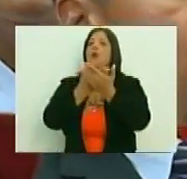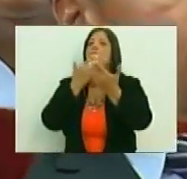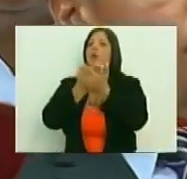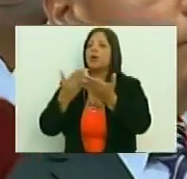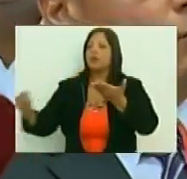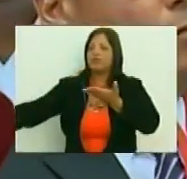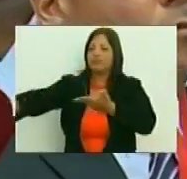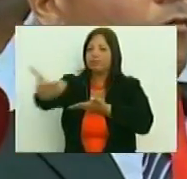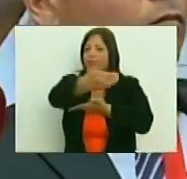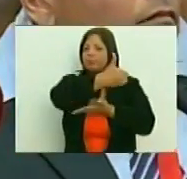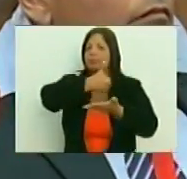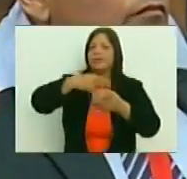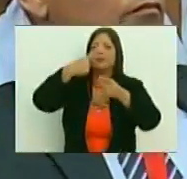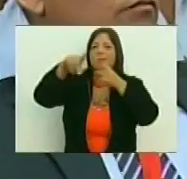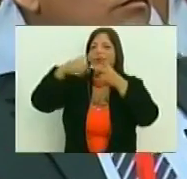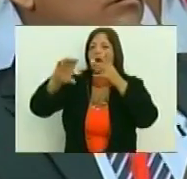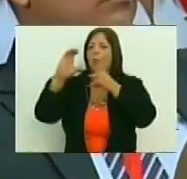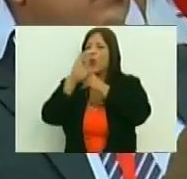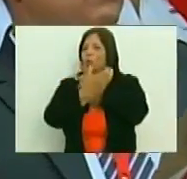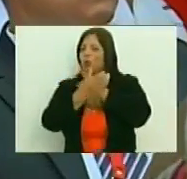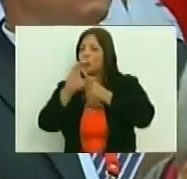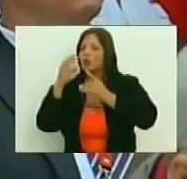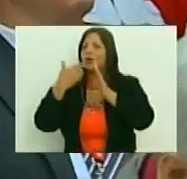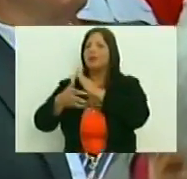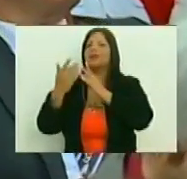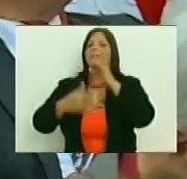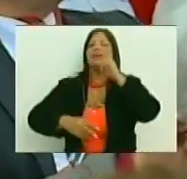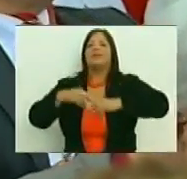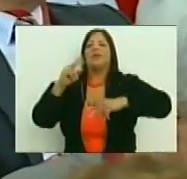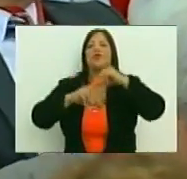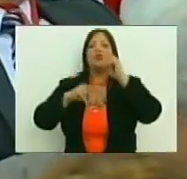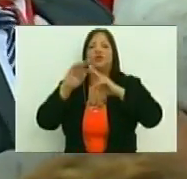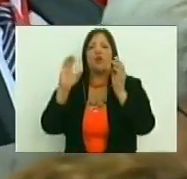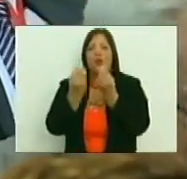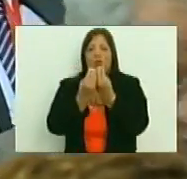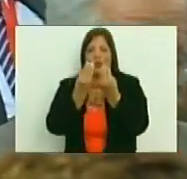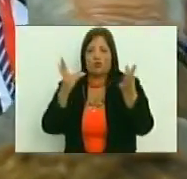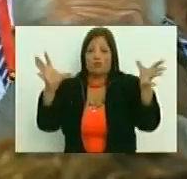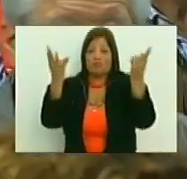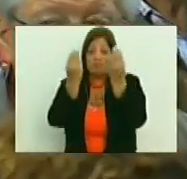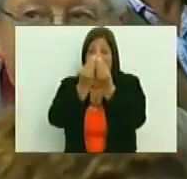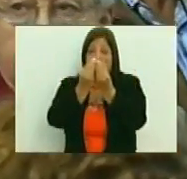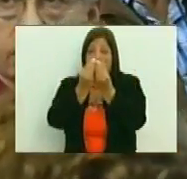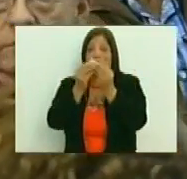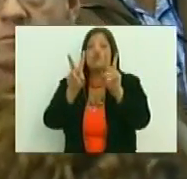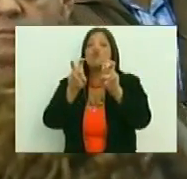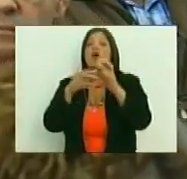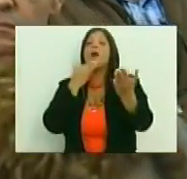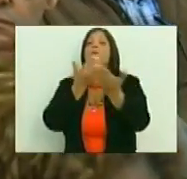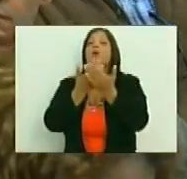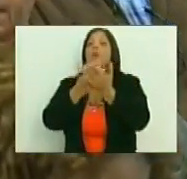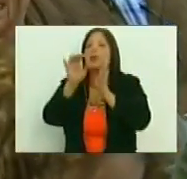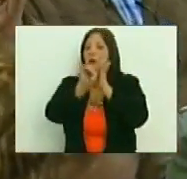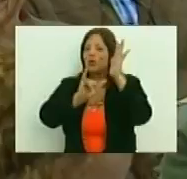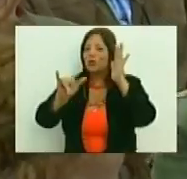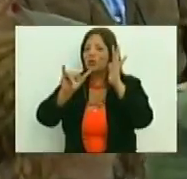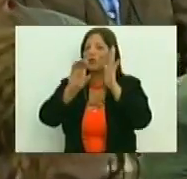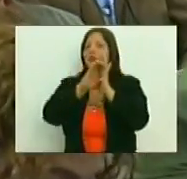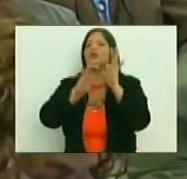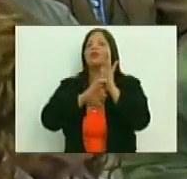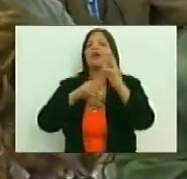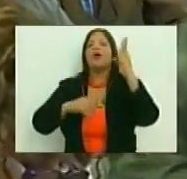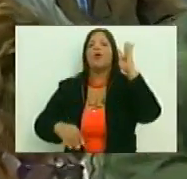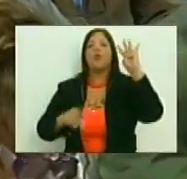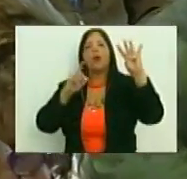del pueblo en materia de cultura para la construcción colectiva de la nueva propuesta constitucional.